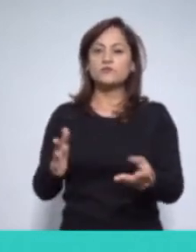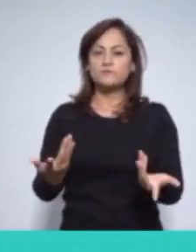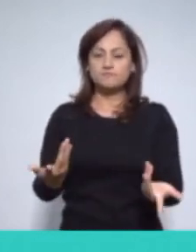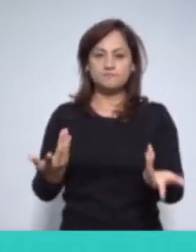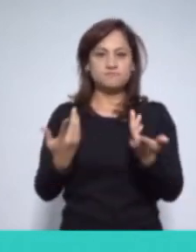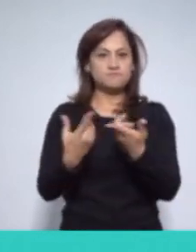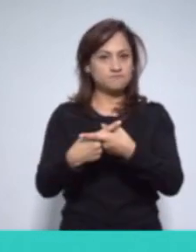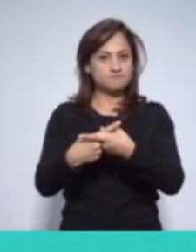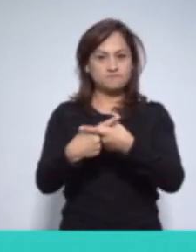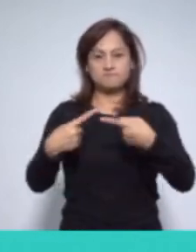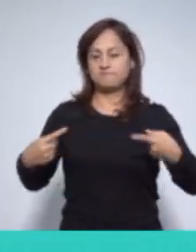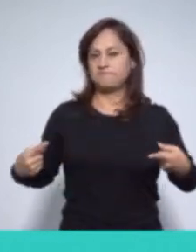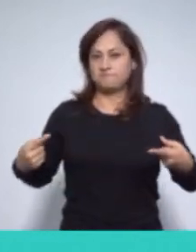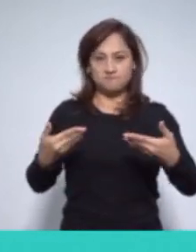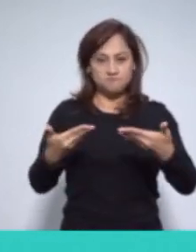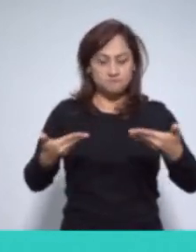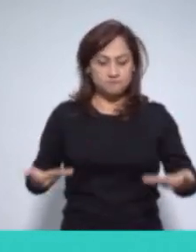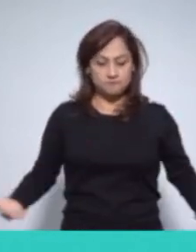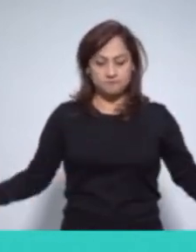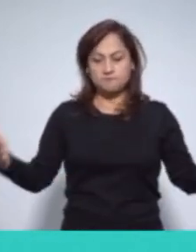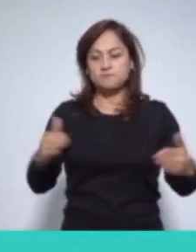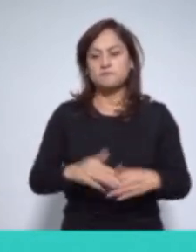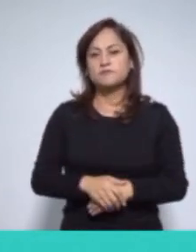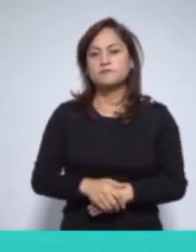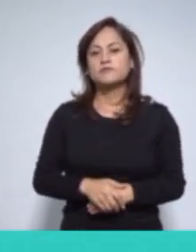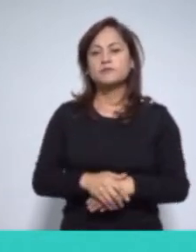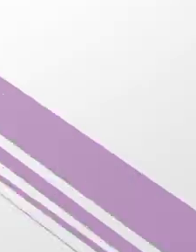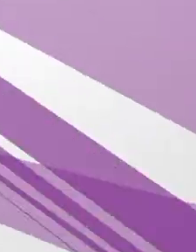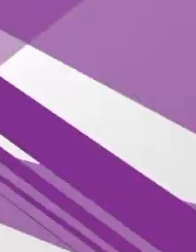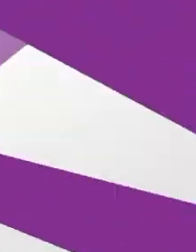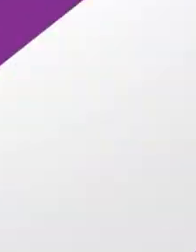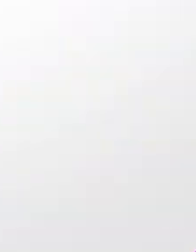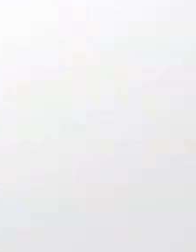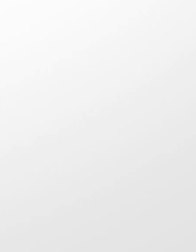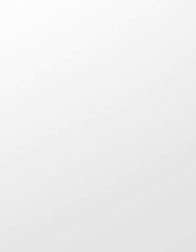y conceda al recurrente el acceso a la documentación que es de su interés.